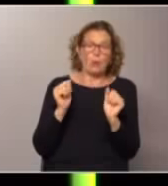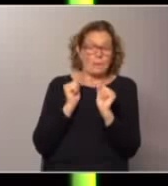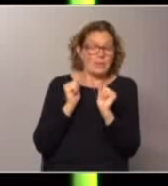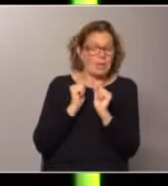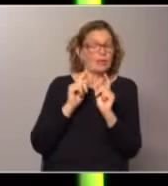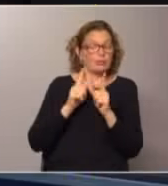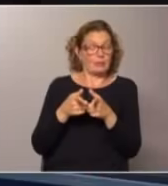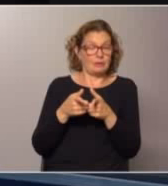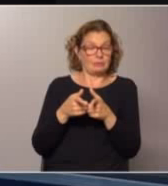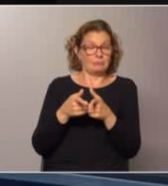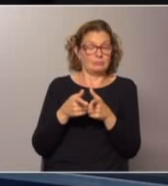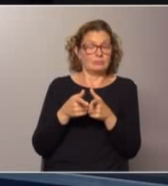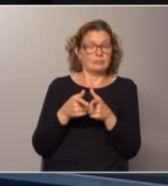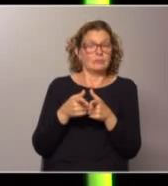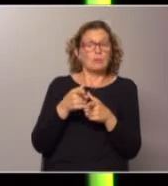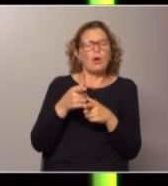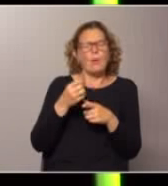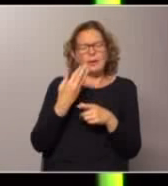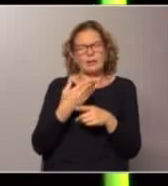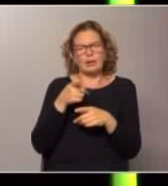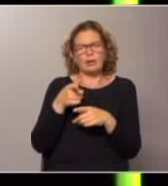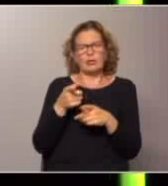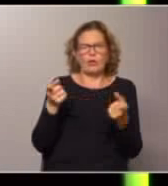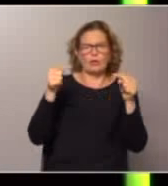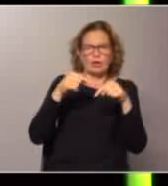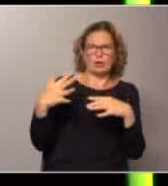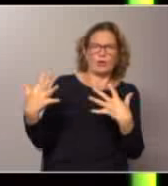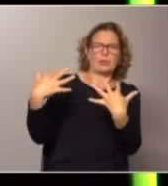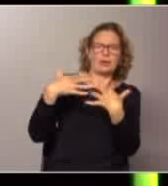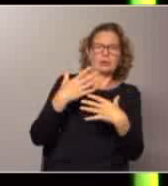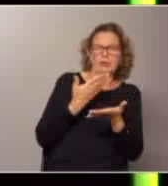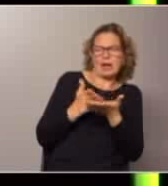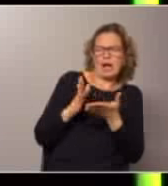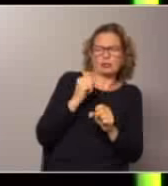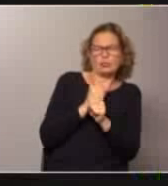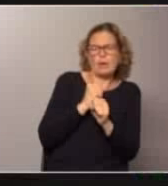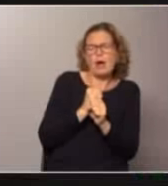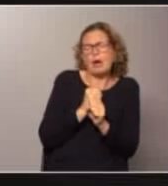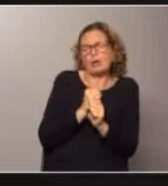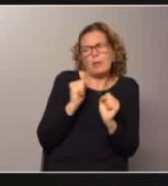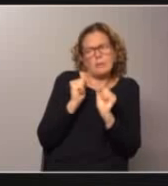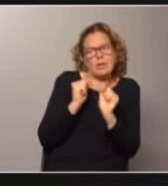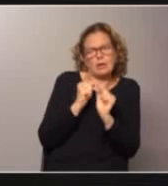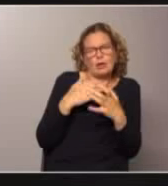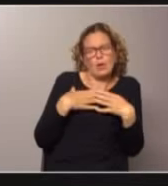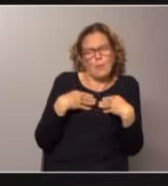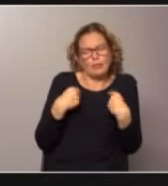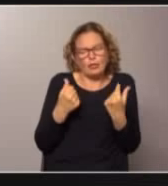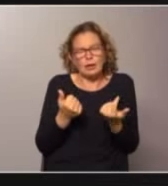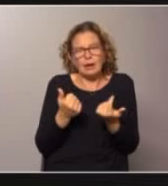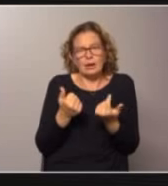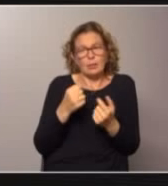por otro lado el miedo te va a pasar esto si bien los inmigrantes te van a sacar tu trabajo es que lo emocional es